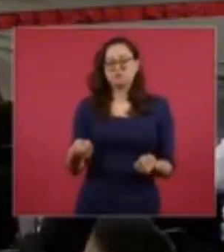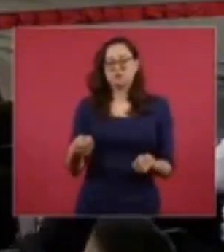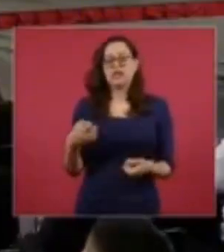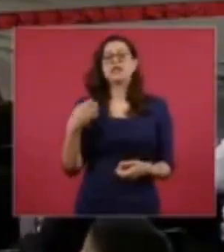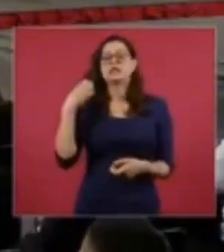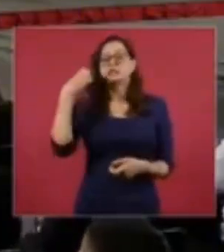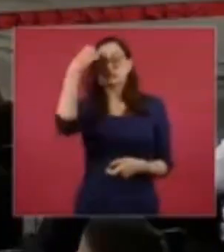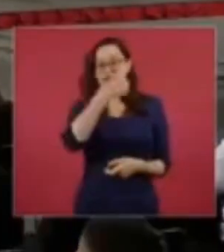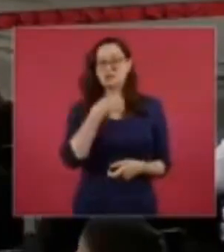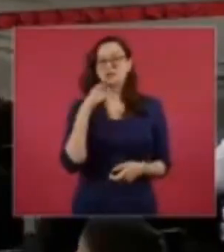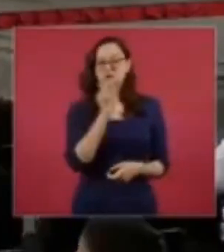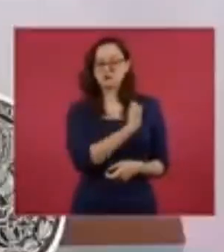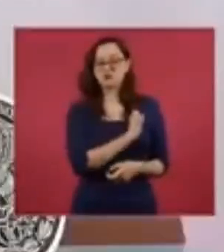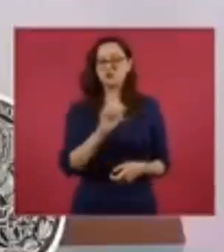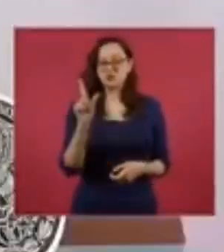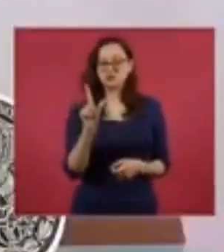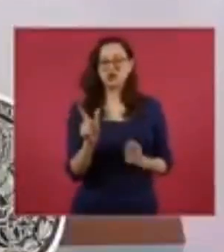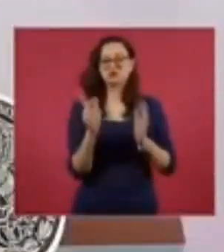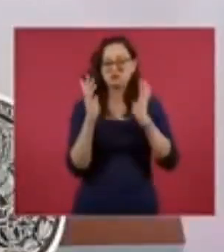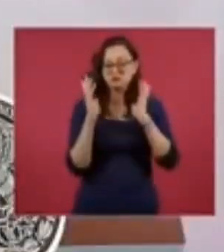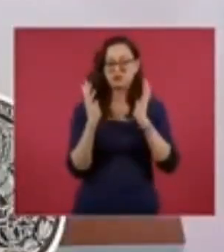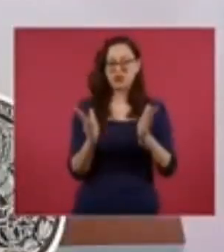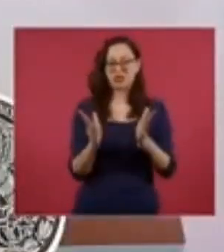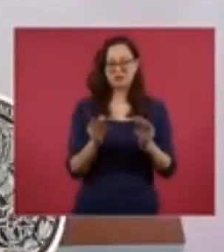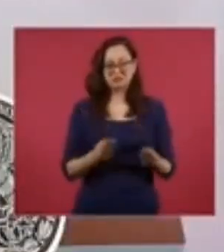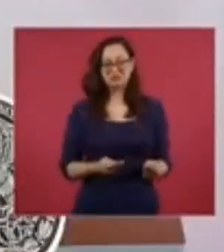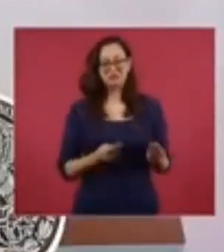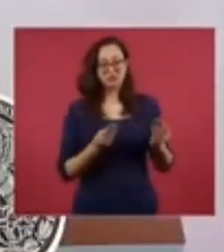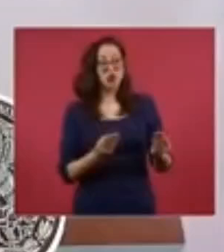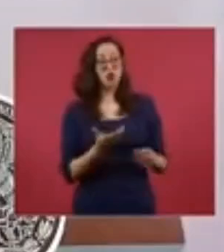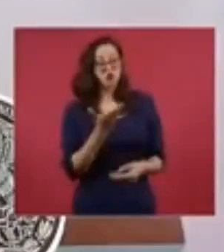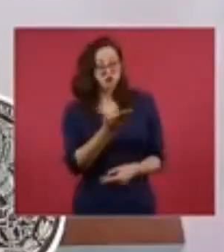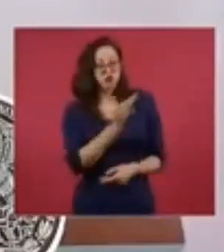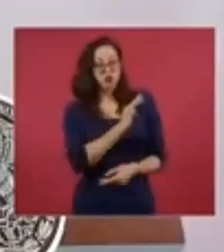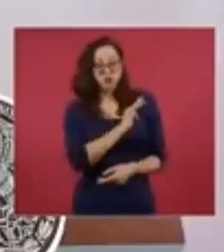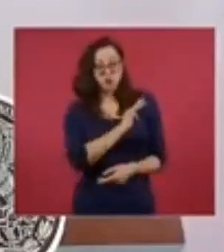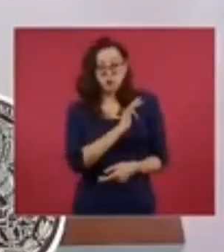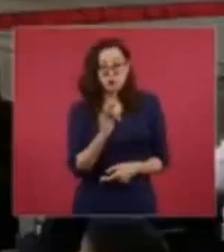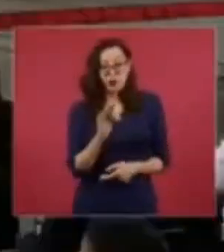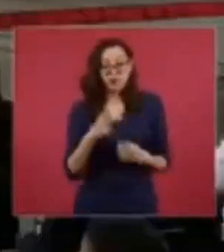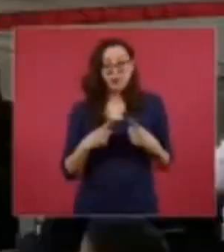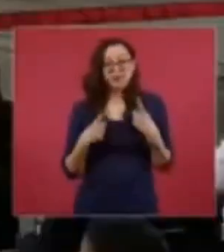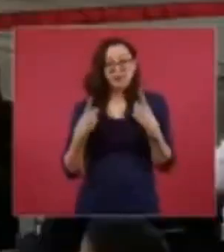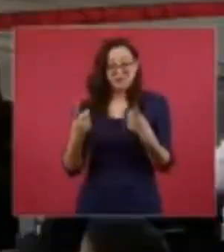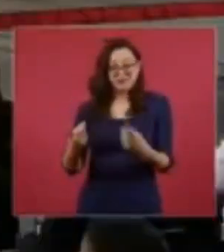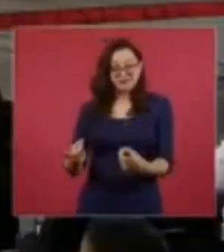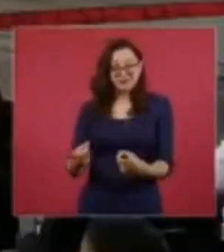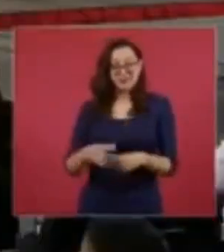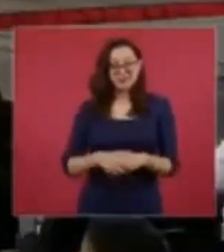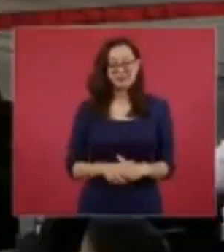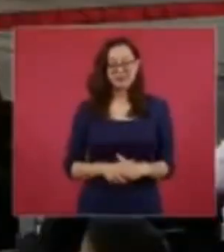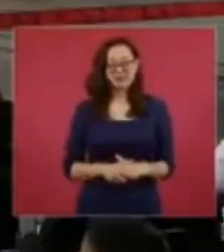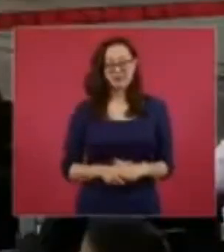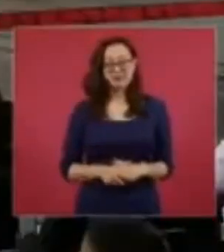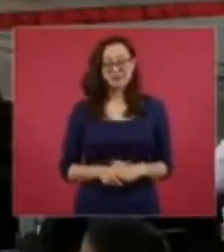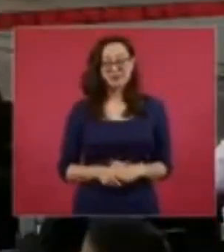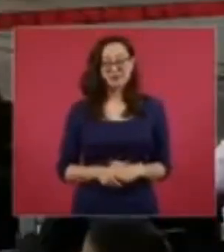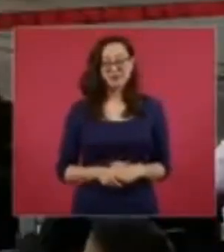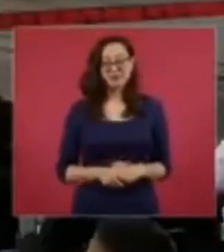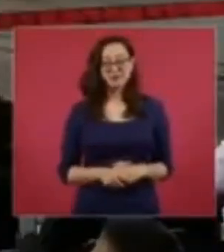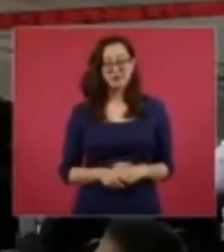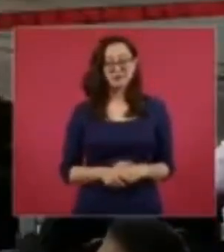examen profesional que quisiéramos que también usted fuera quien se la entregara el día de hoy, señor